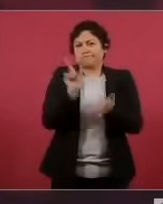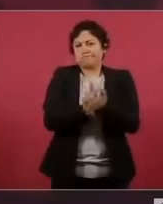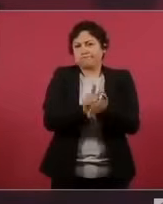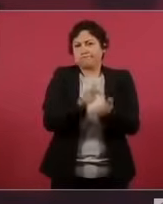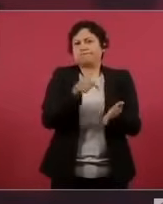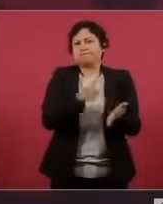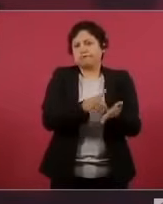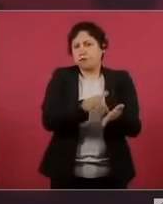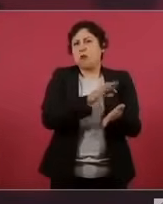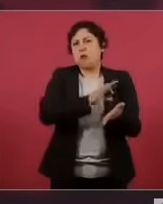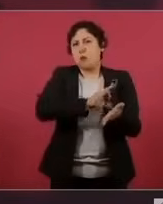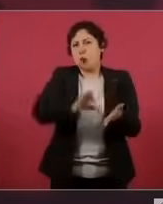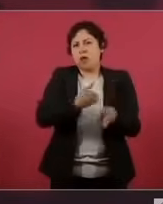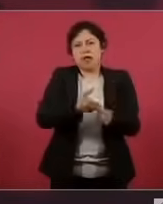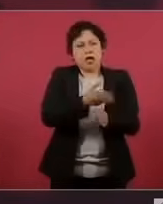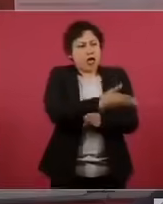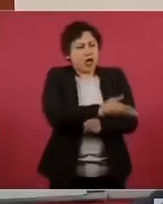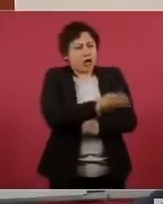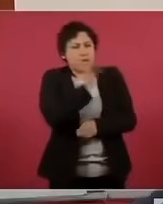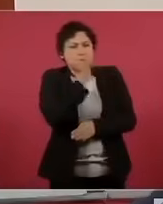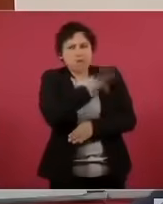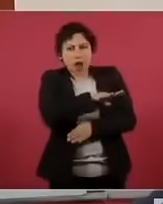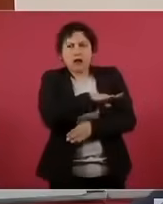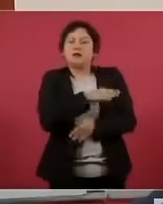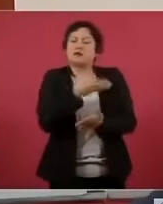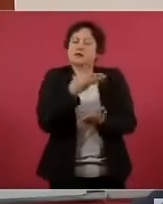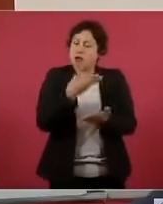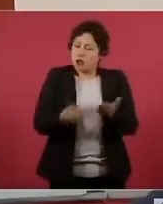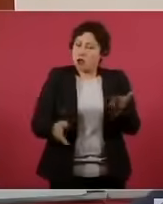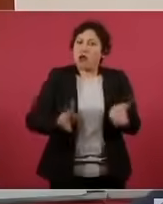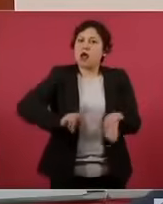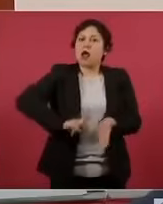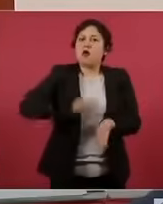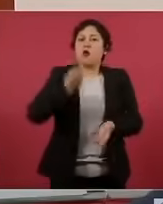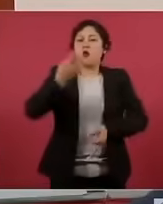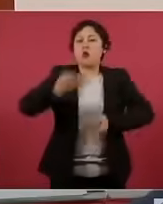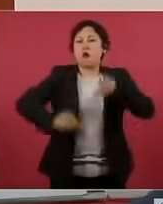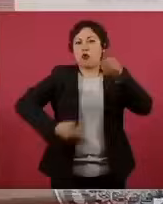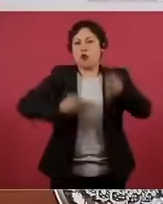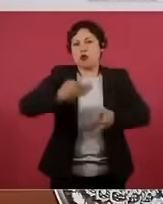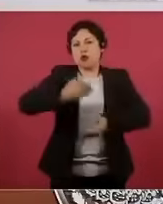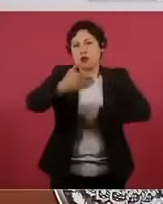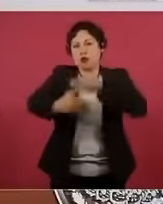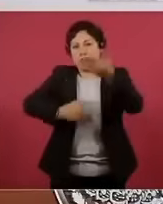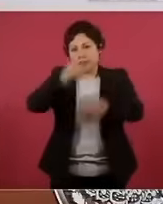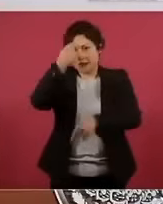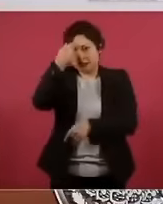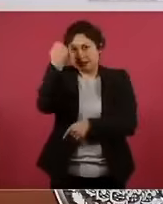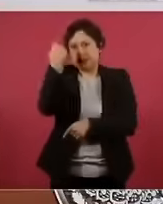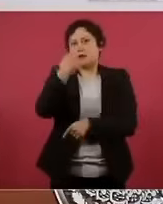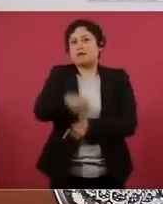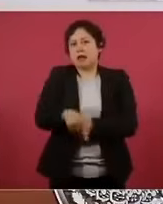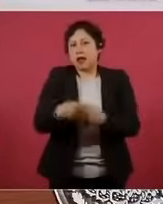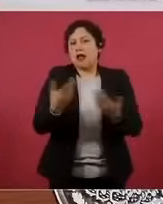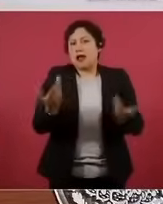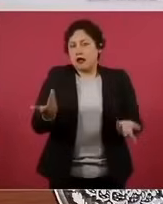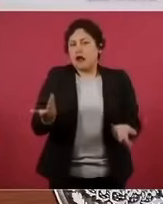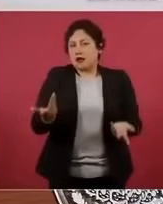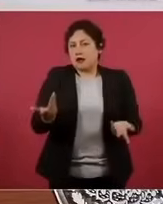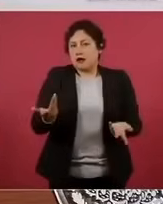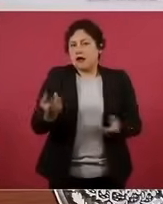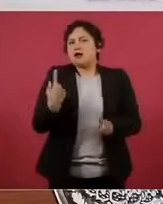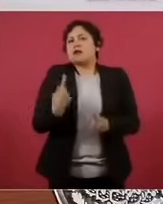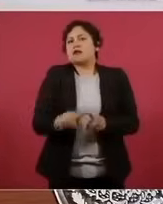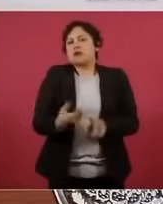proceso en contra de quienes llevaron a cabo esos